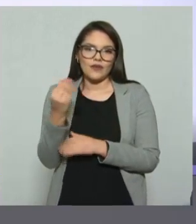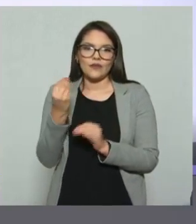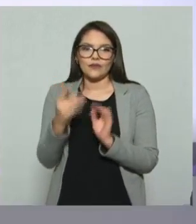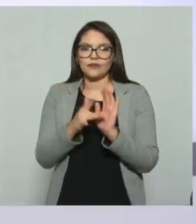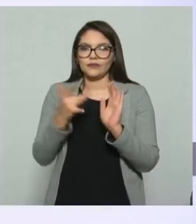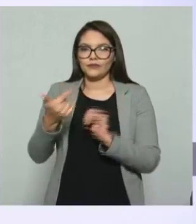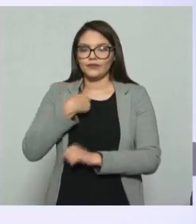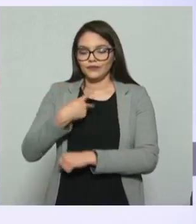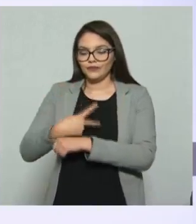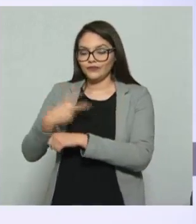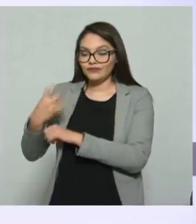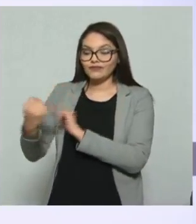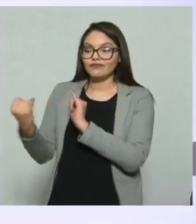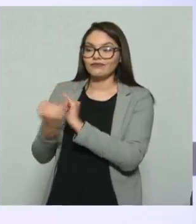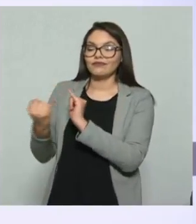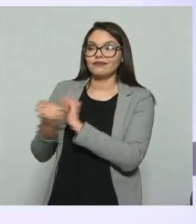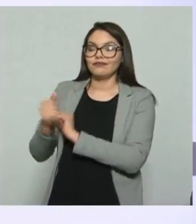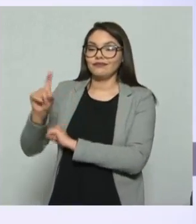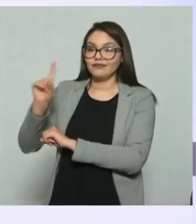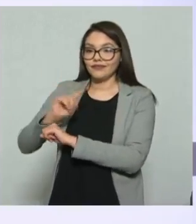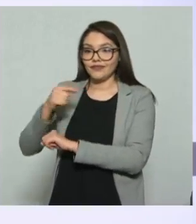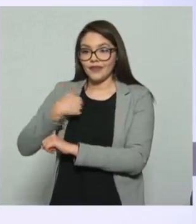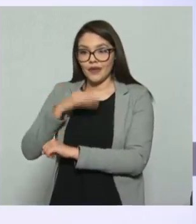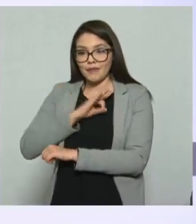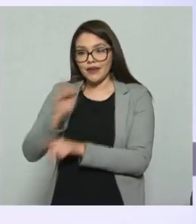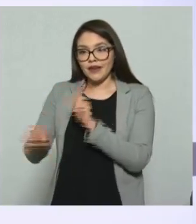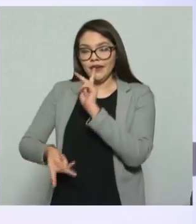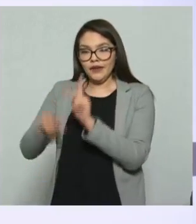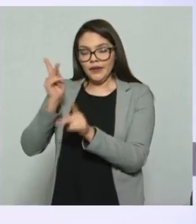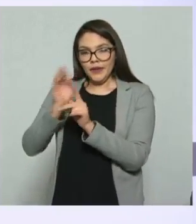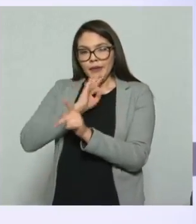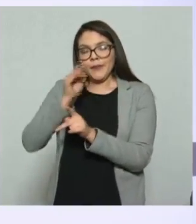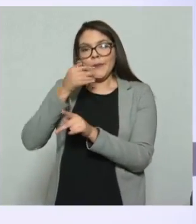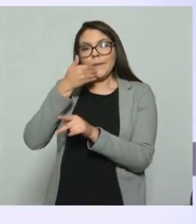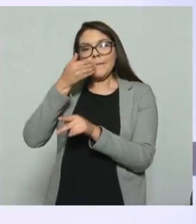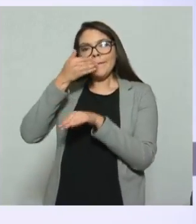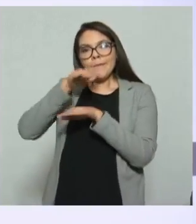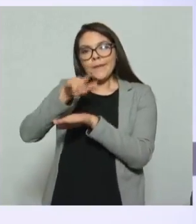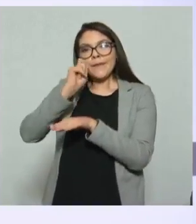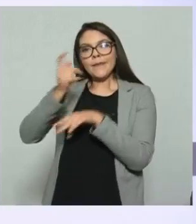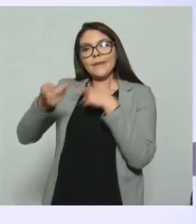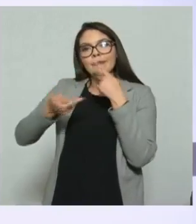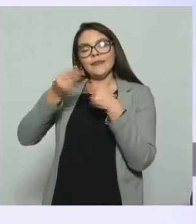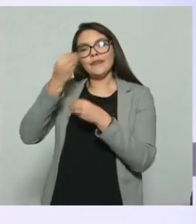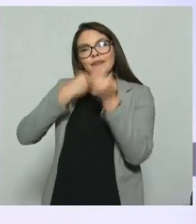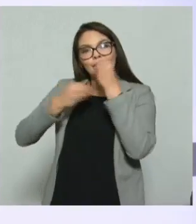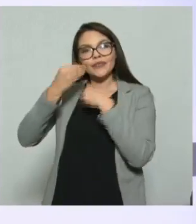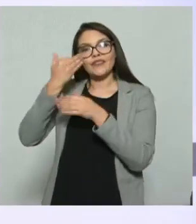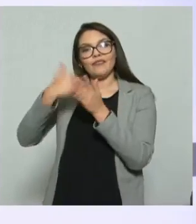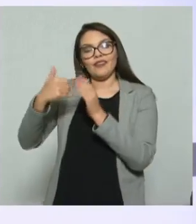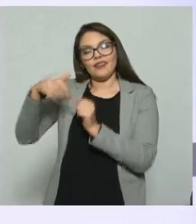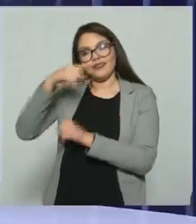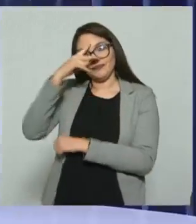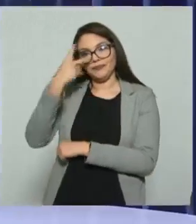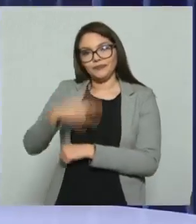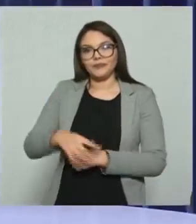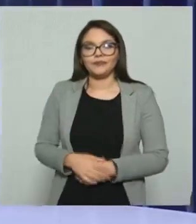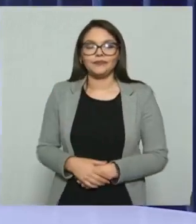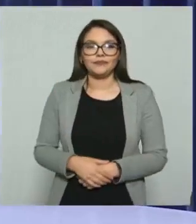bueno, pues por ofrecernos este espacio para poder hablar de alimentación que tanta falta hace en nuestro país. No, bueno, por supuesto, bueno, vamos